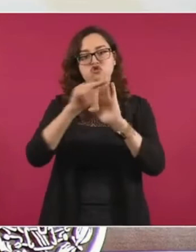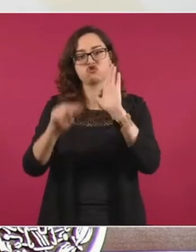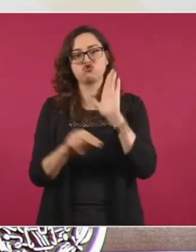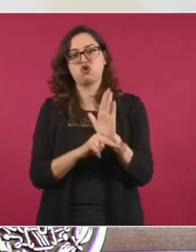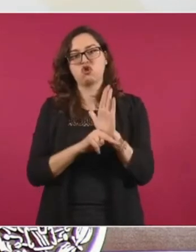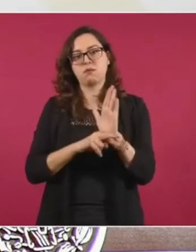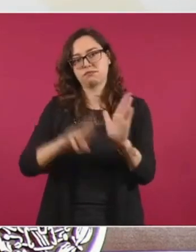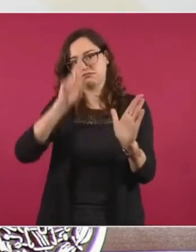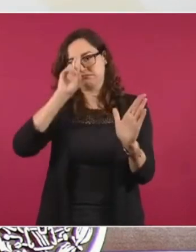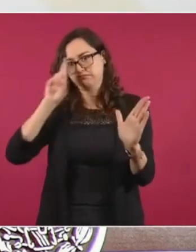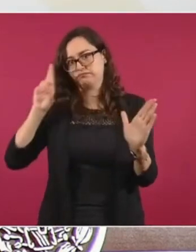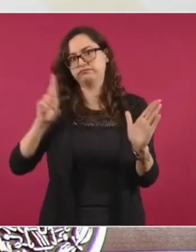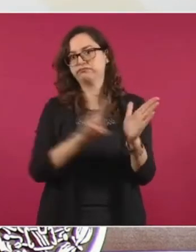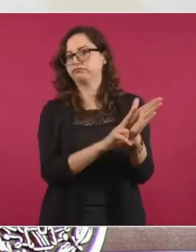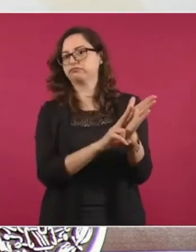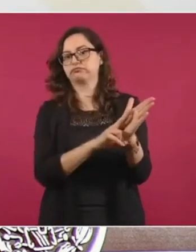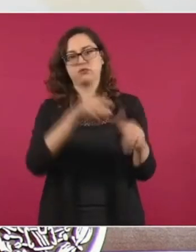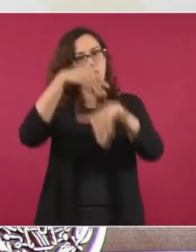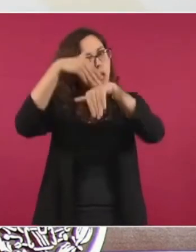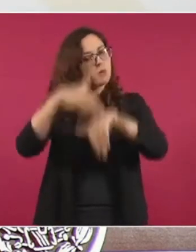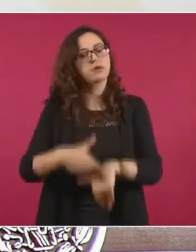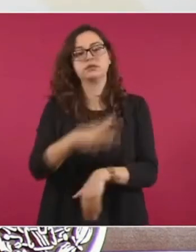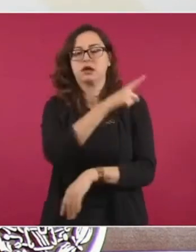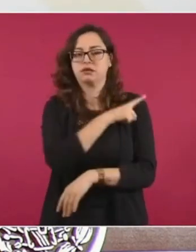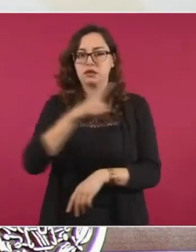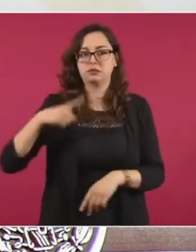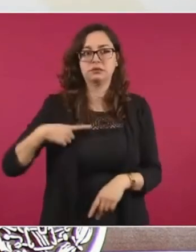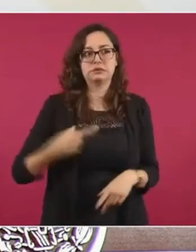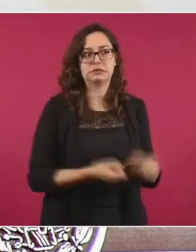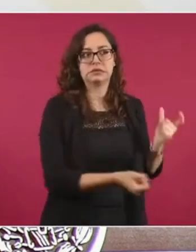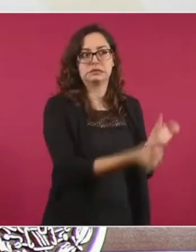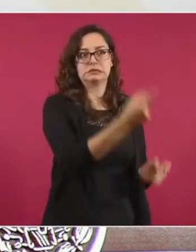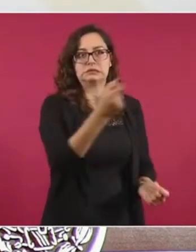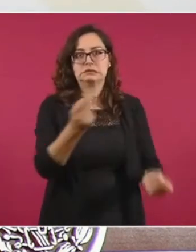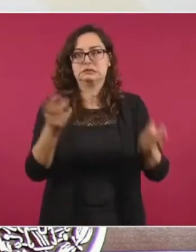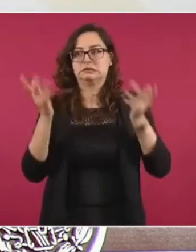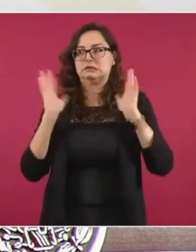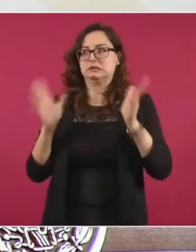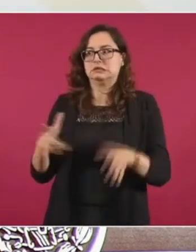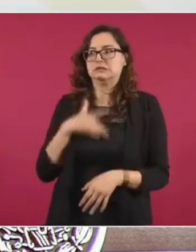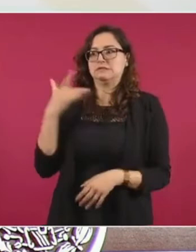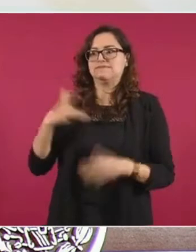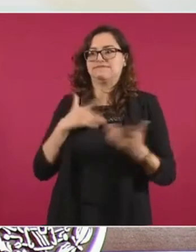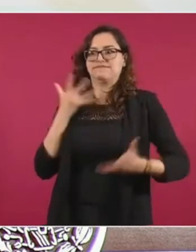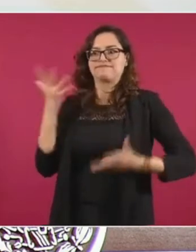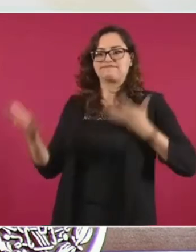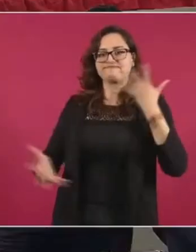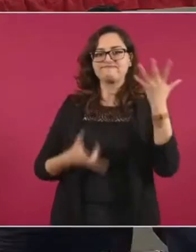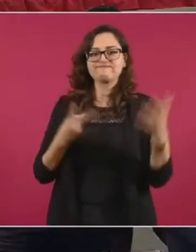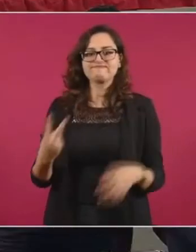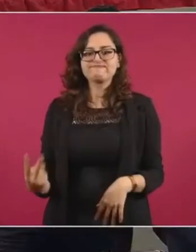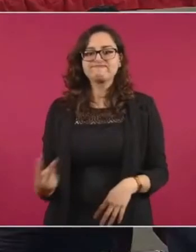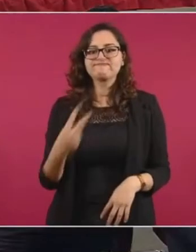están sintiendo y hay quienes ya lo están resintiendo.